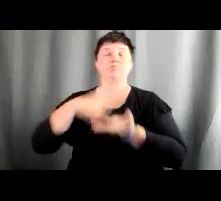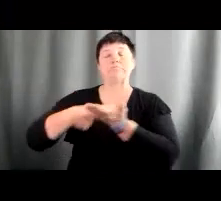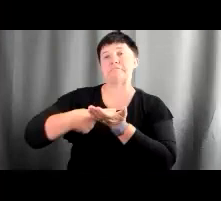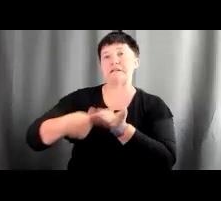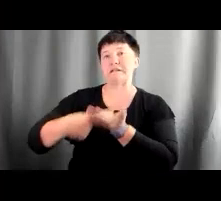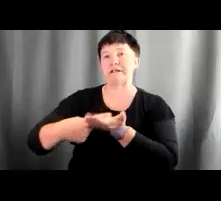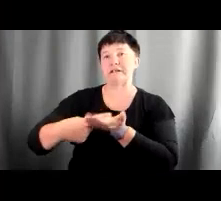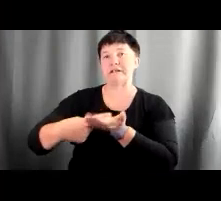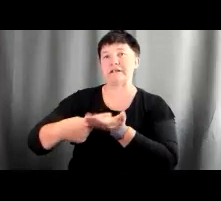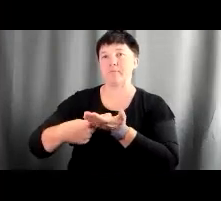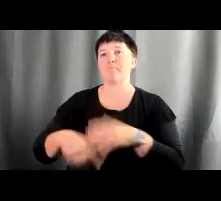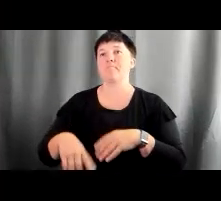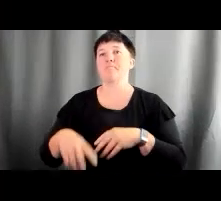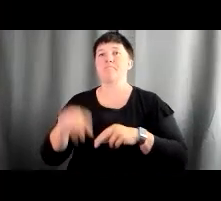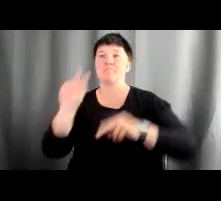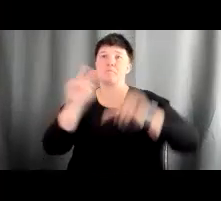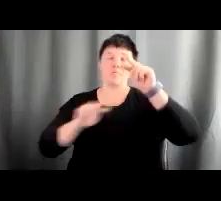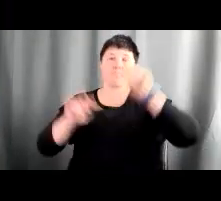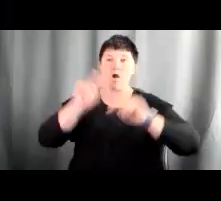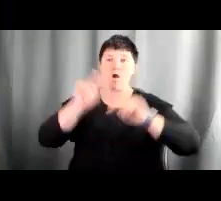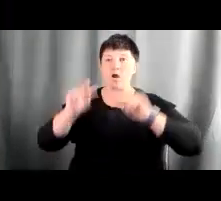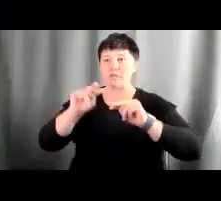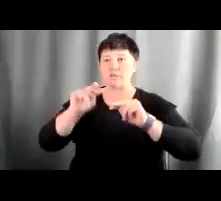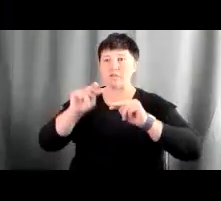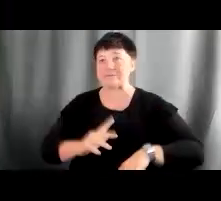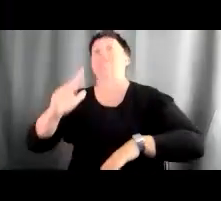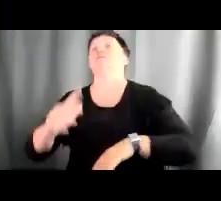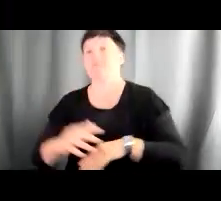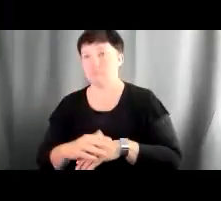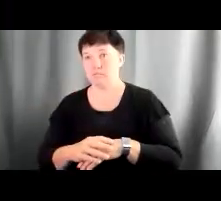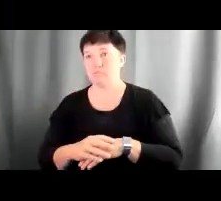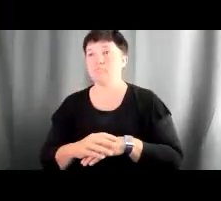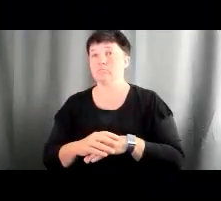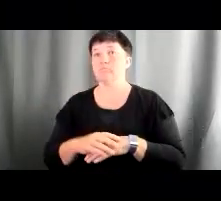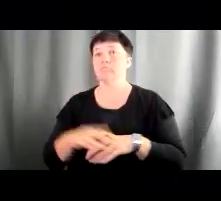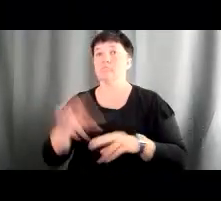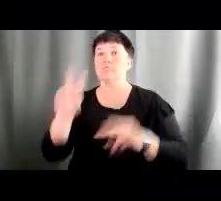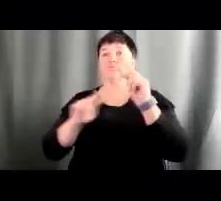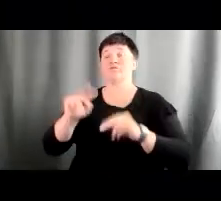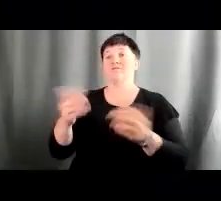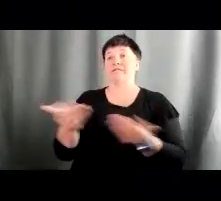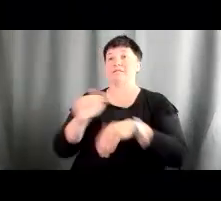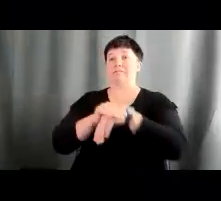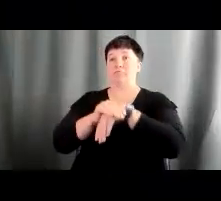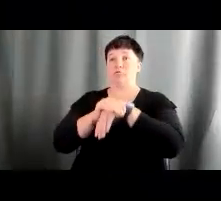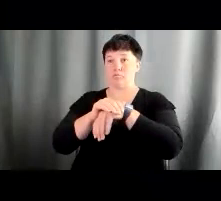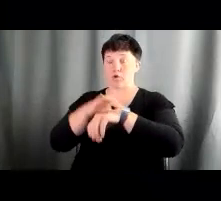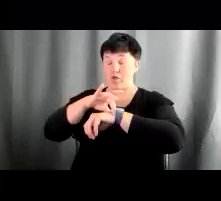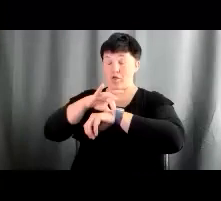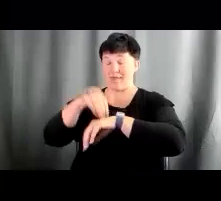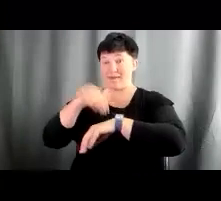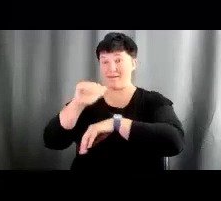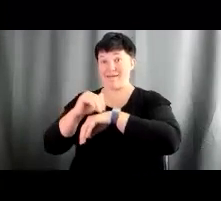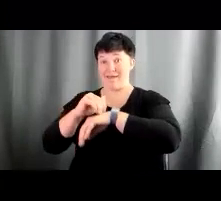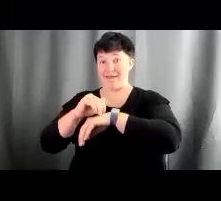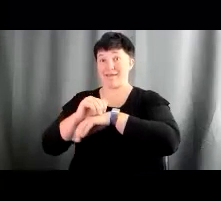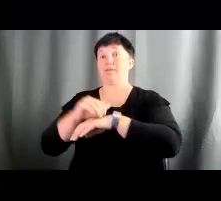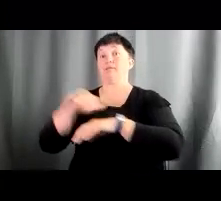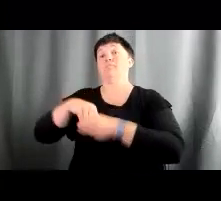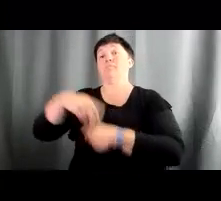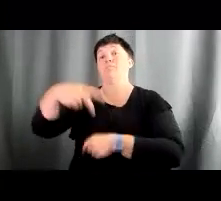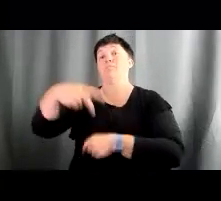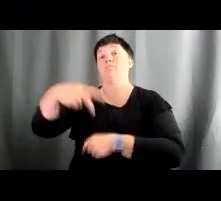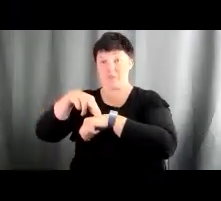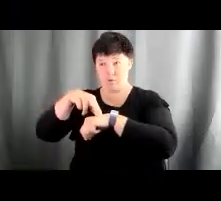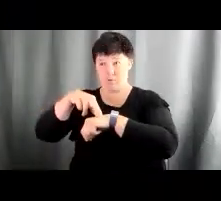el seguimiento del proyecto, la resiliencia, así como observar la Tierra por la noche en Puerto Rico y las Islas Vírgenes de Estados